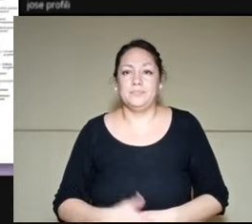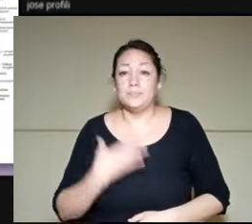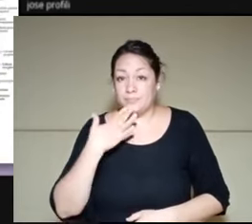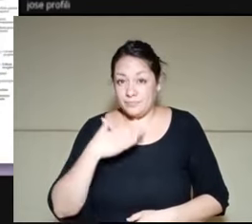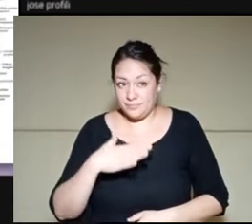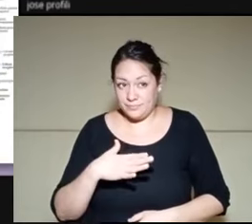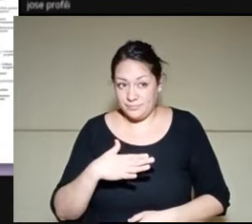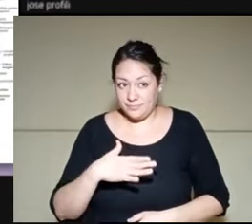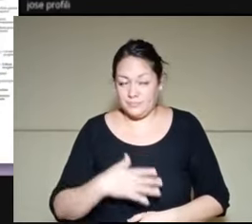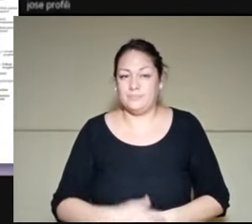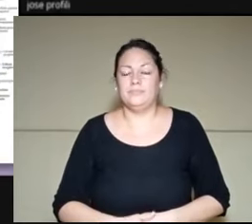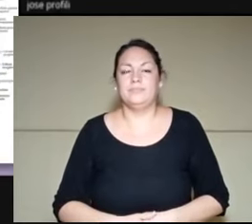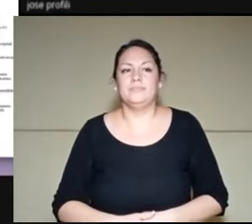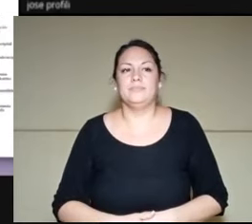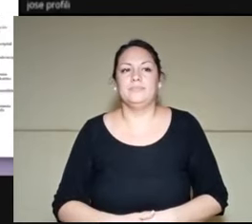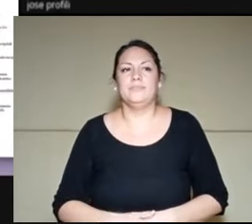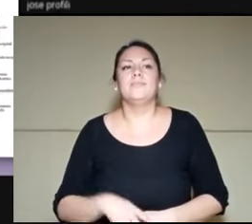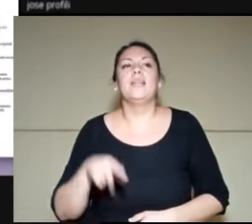¿Sí?